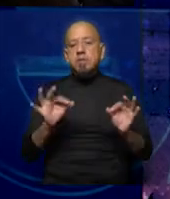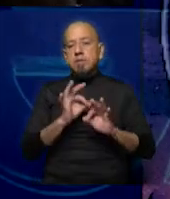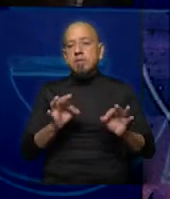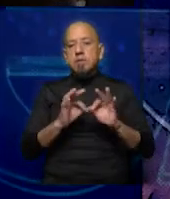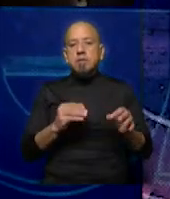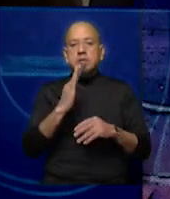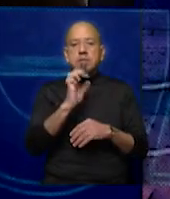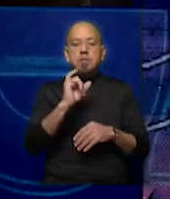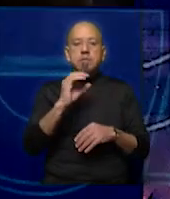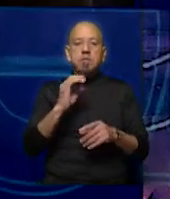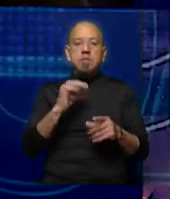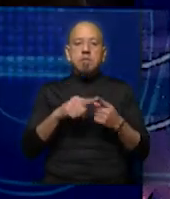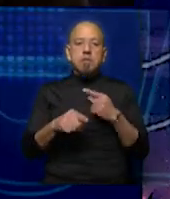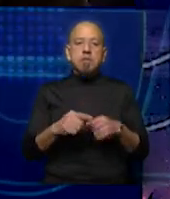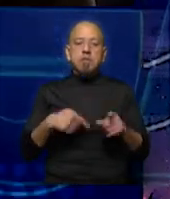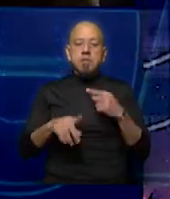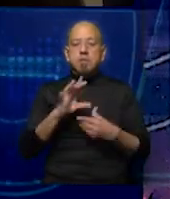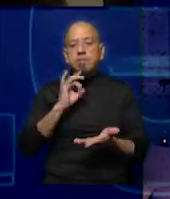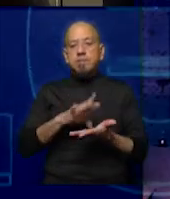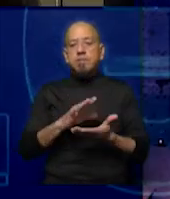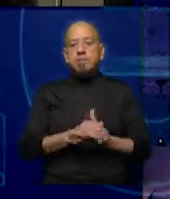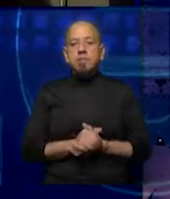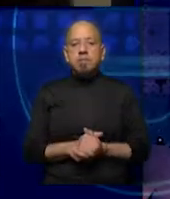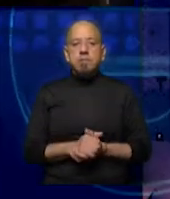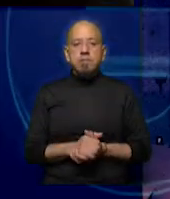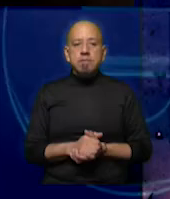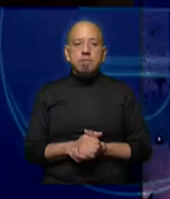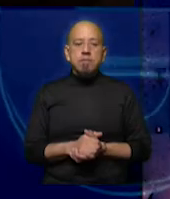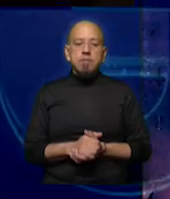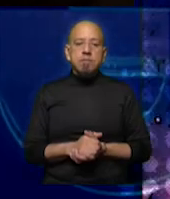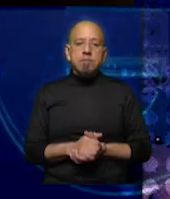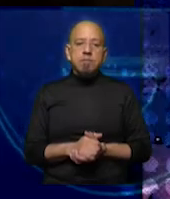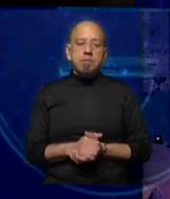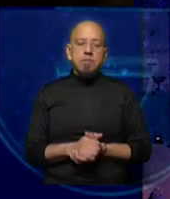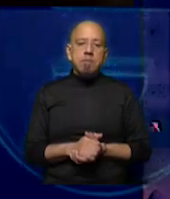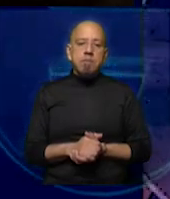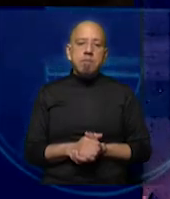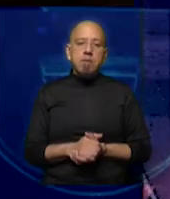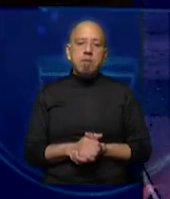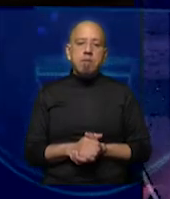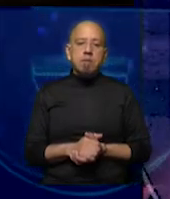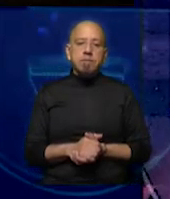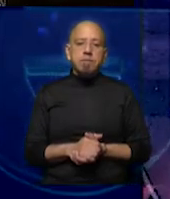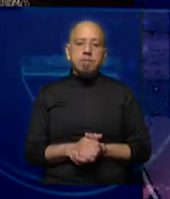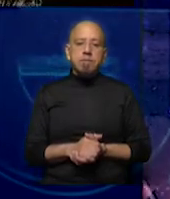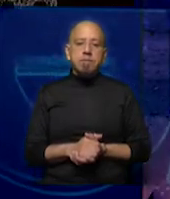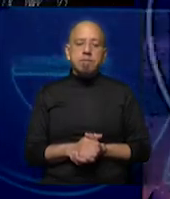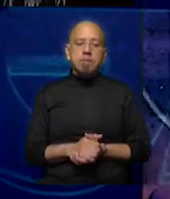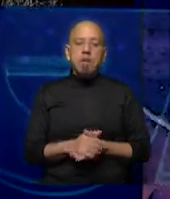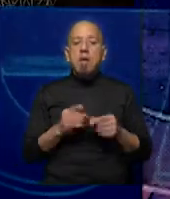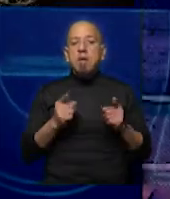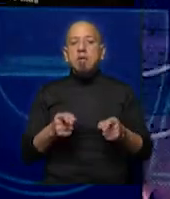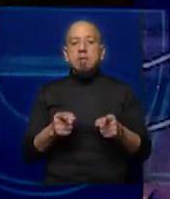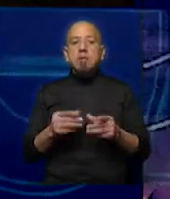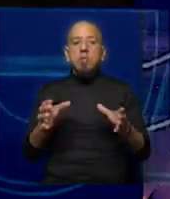antes de peso motivo de expulsión seguramente Este pero también este